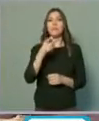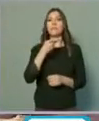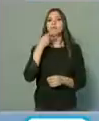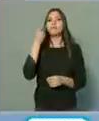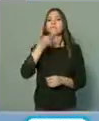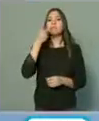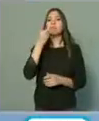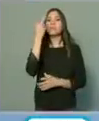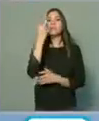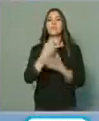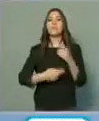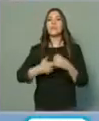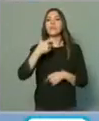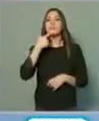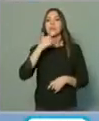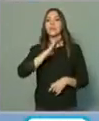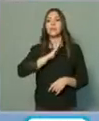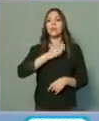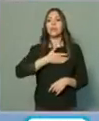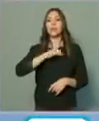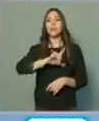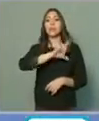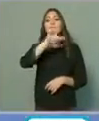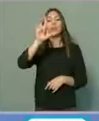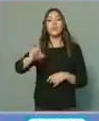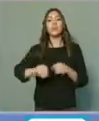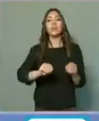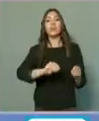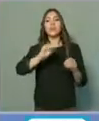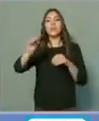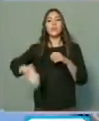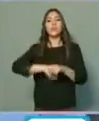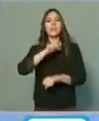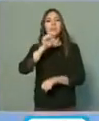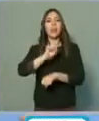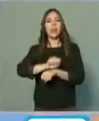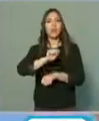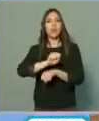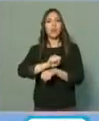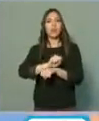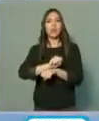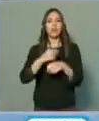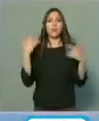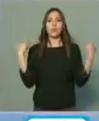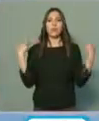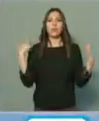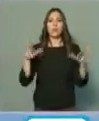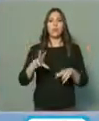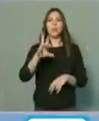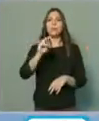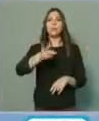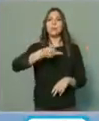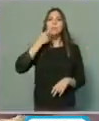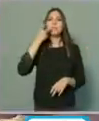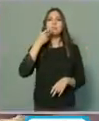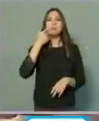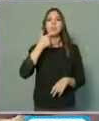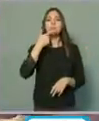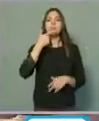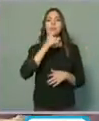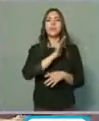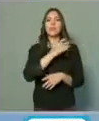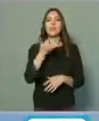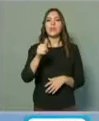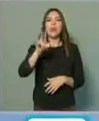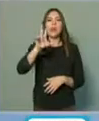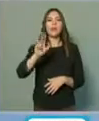clases para que yo dejara de hablar inglés. La maestra me disparó en ese momento un anclaje en donde yo perdí